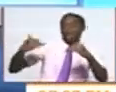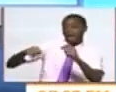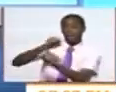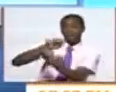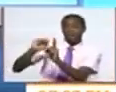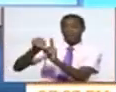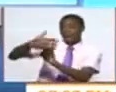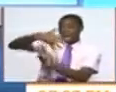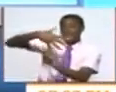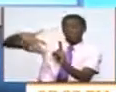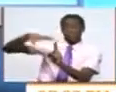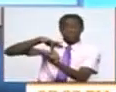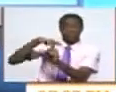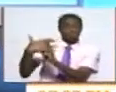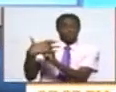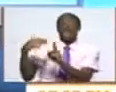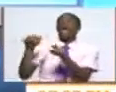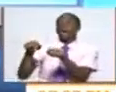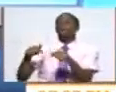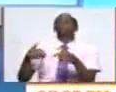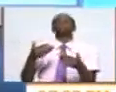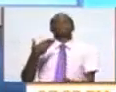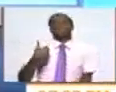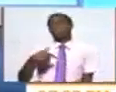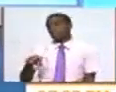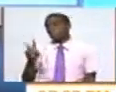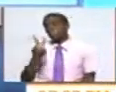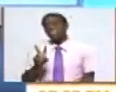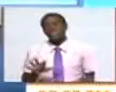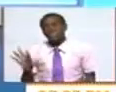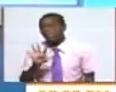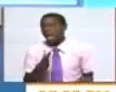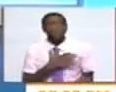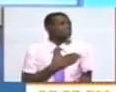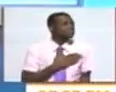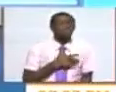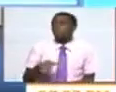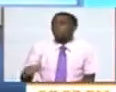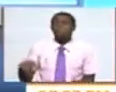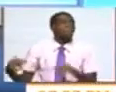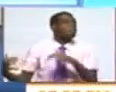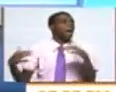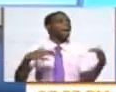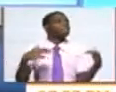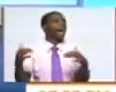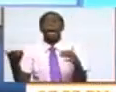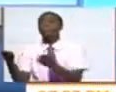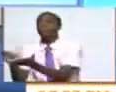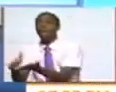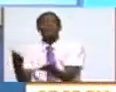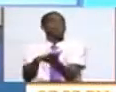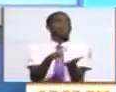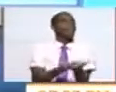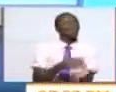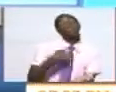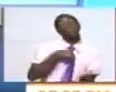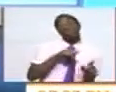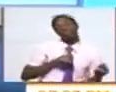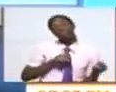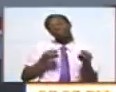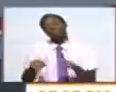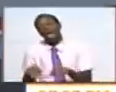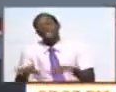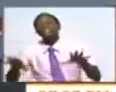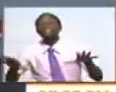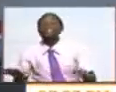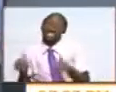Que pueda permitir decir, pobres venezolanos, se están matando entre ellos, ahora llegamos nosotros a salvar a los